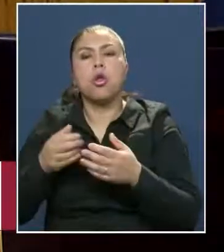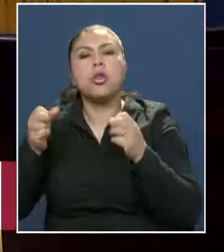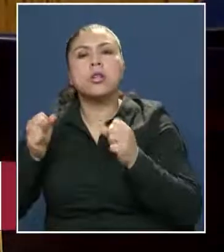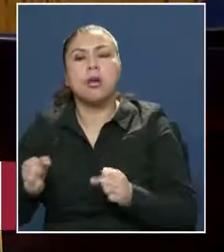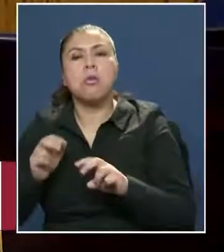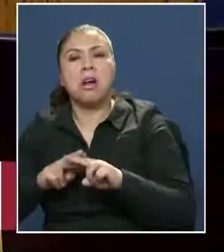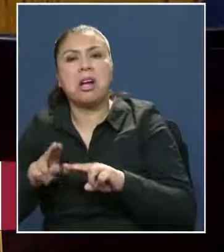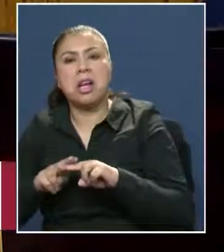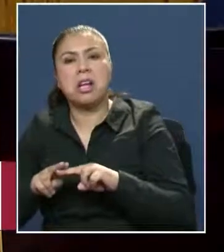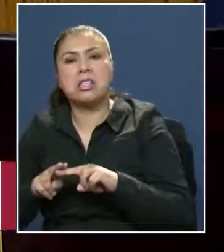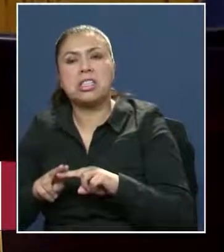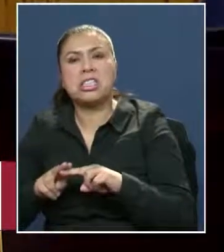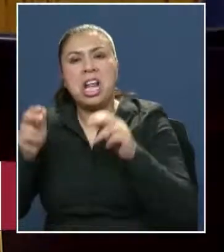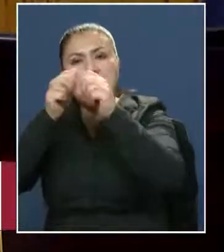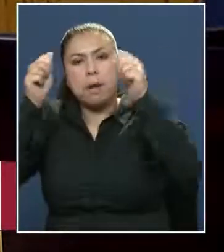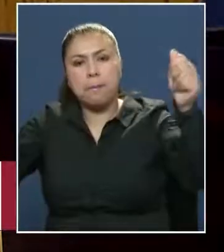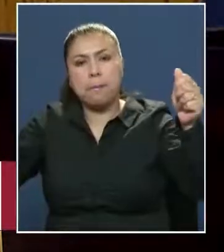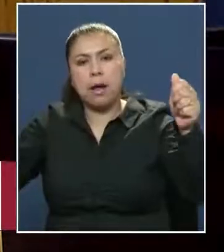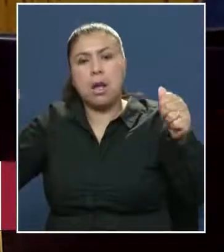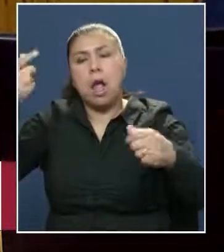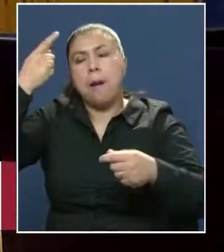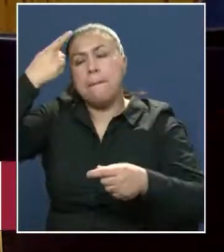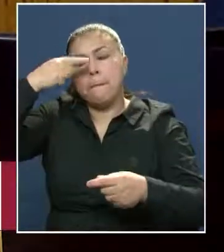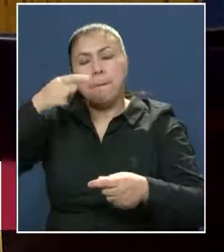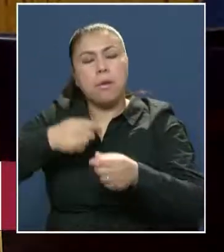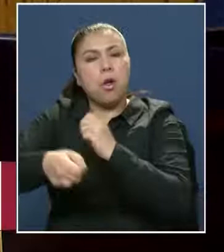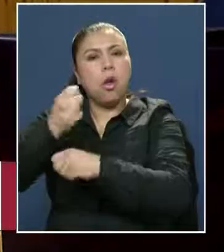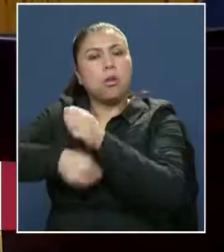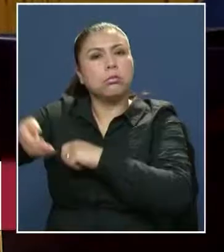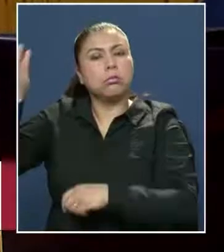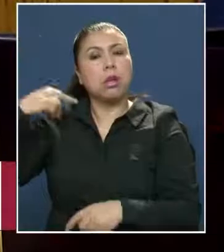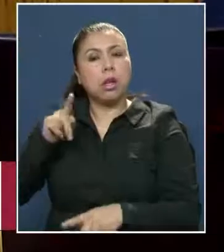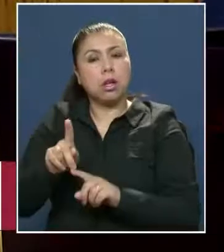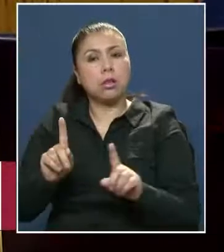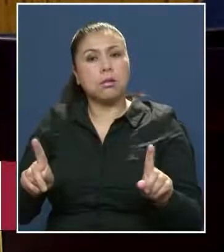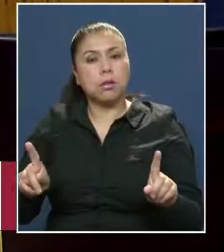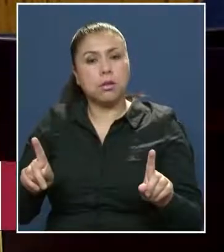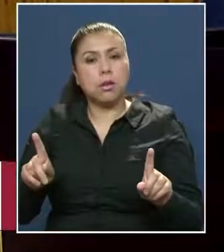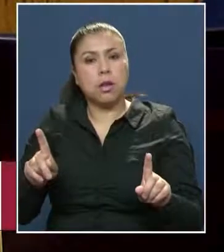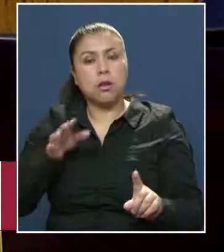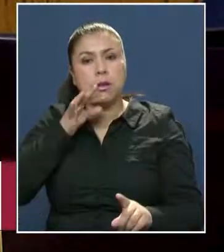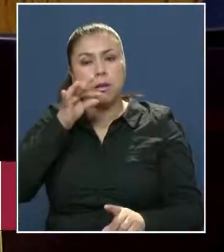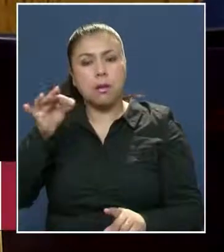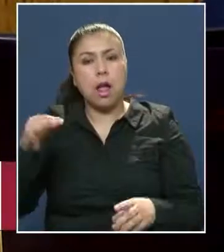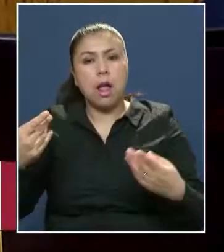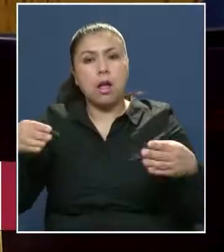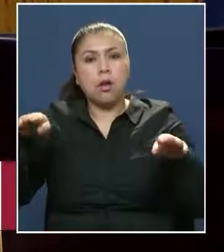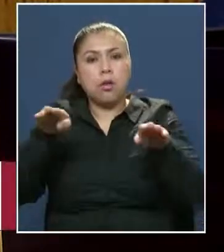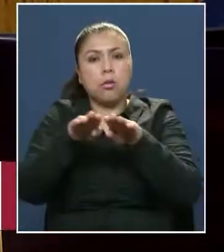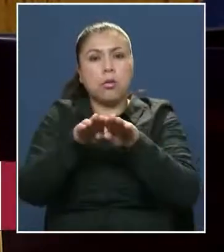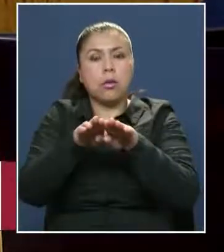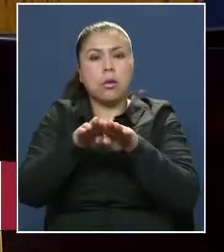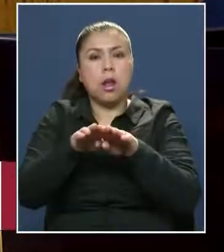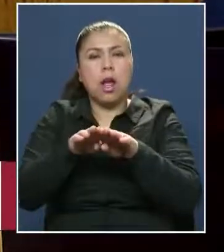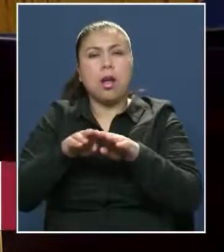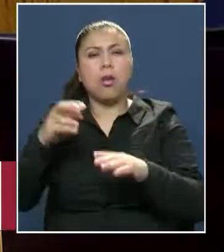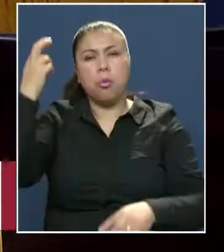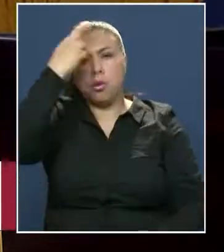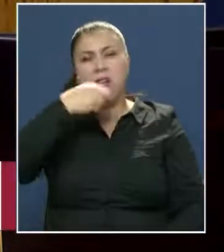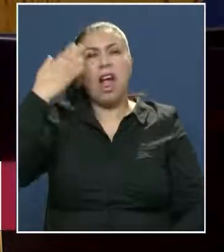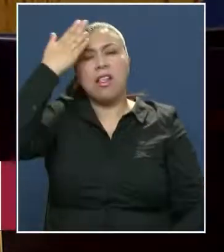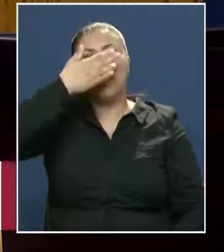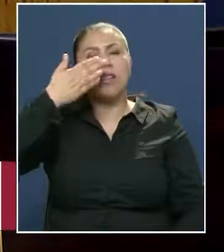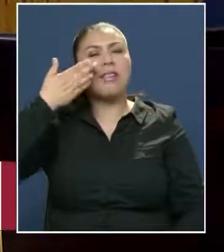Esos mismos probablemente, si hubiesen nacido en épocas anteriores, habrían escrito negándose a igualar derechos raciales entre negros y blancos,